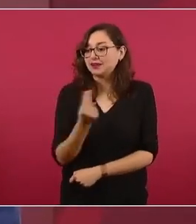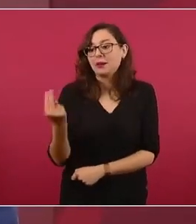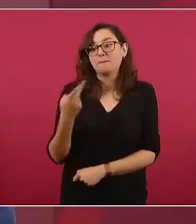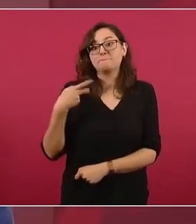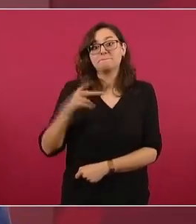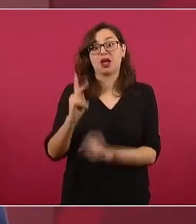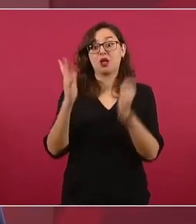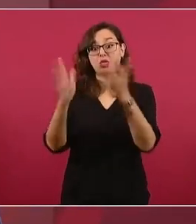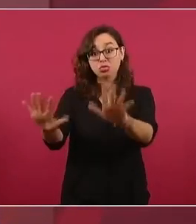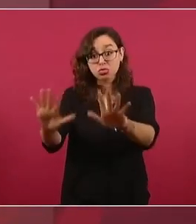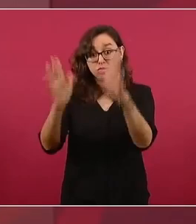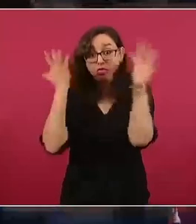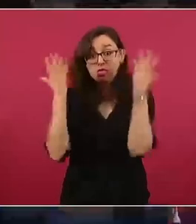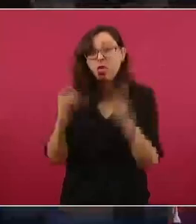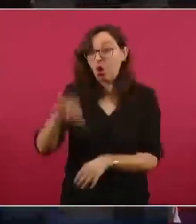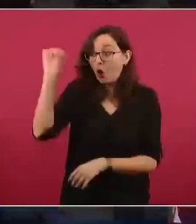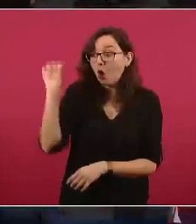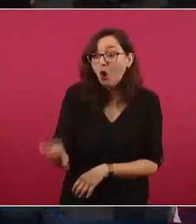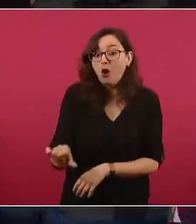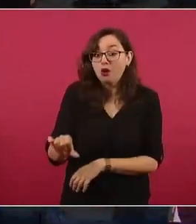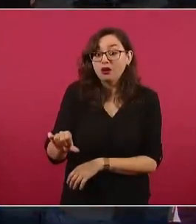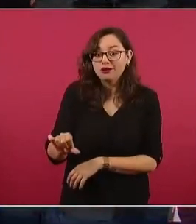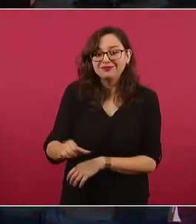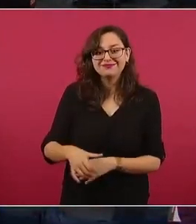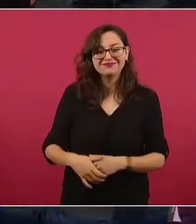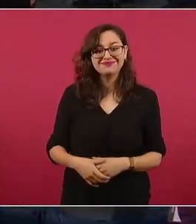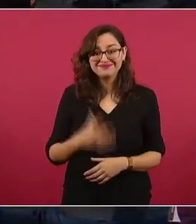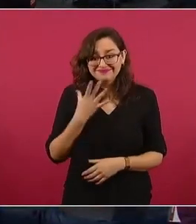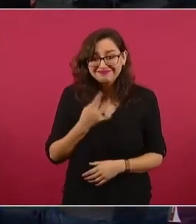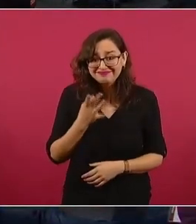una cosa menor.